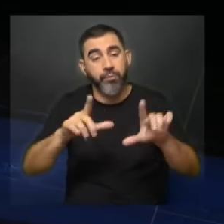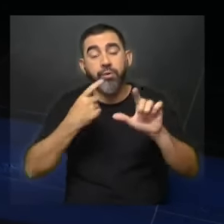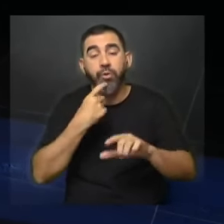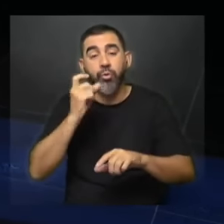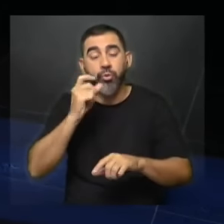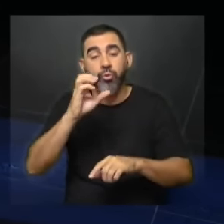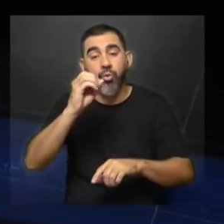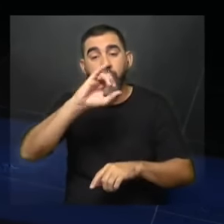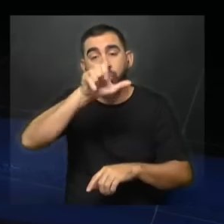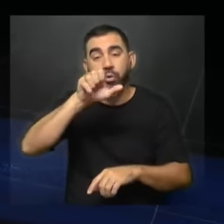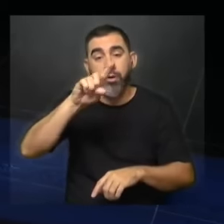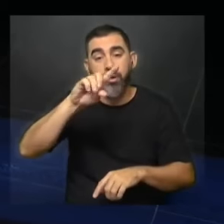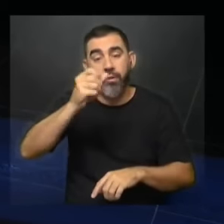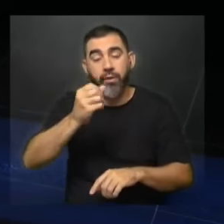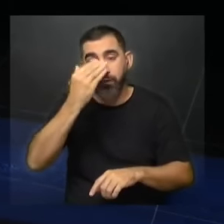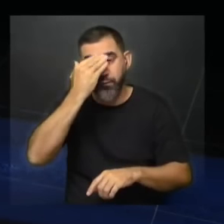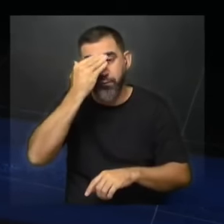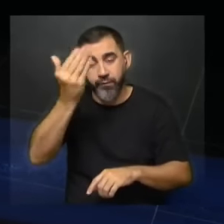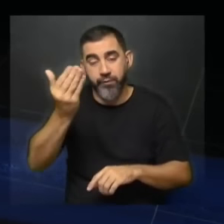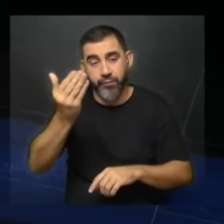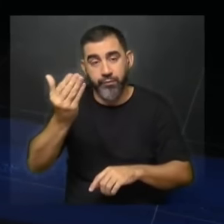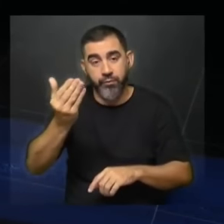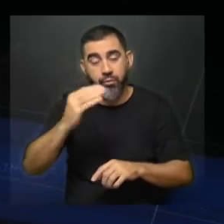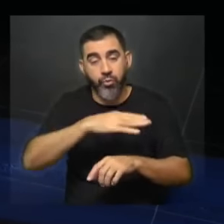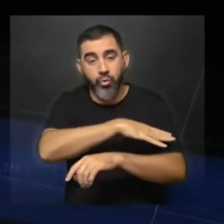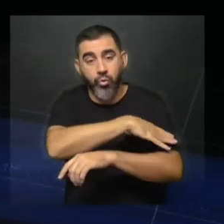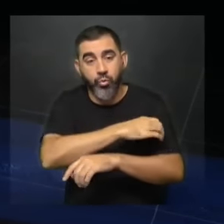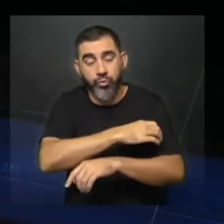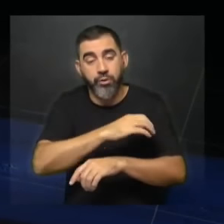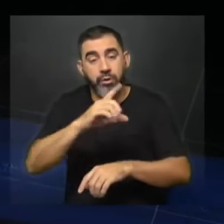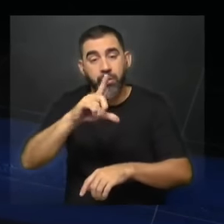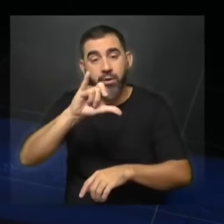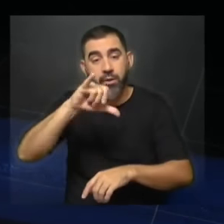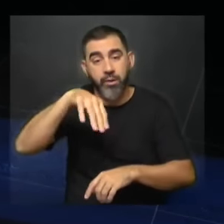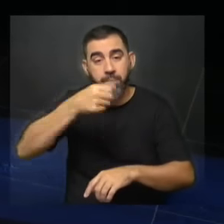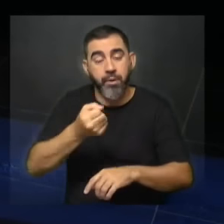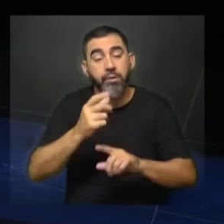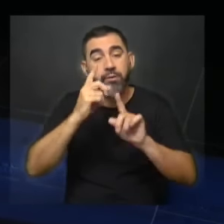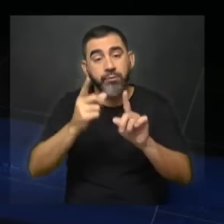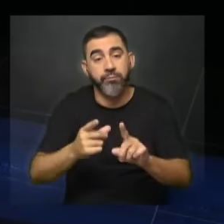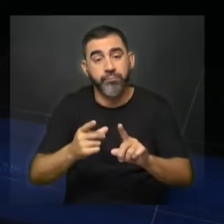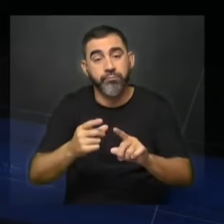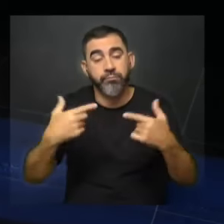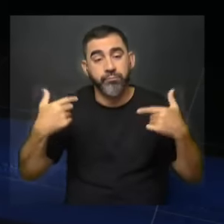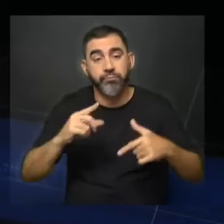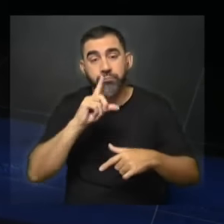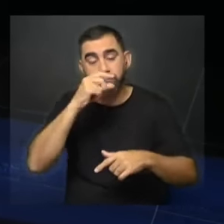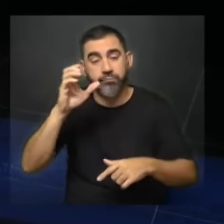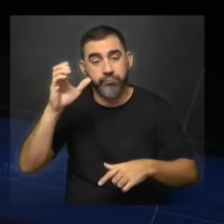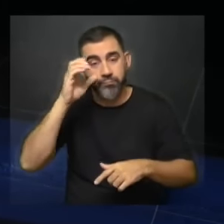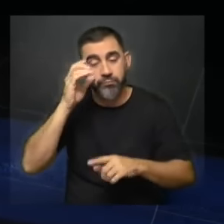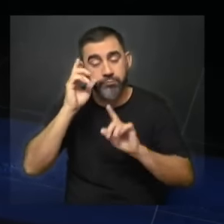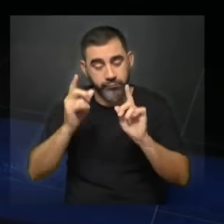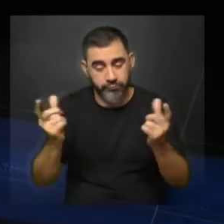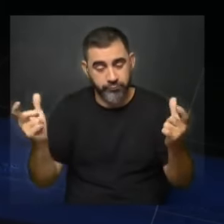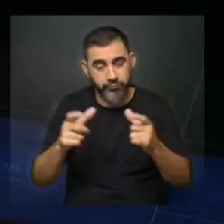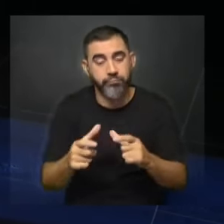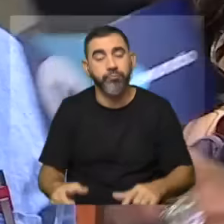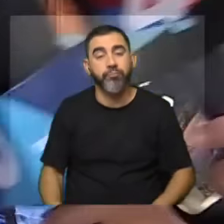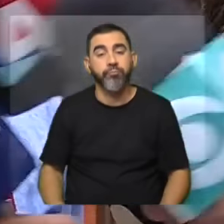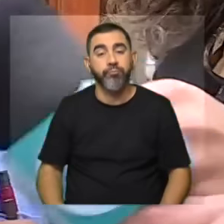Andrés Ojeda y los frenteamplistas llaman or y Andrés lima y también la intendenta de Montevideo Carolina